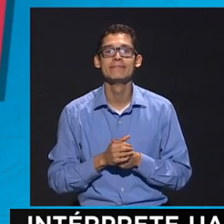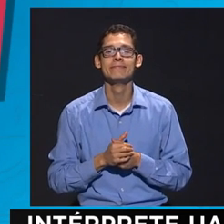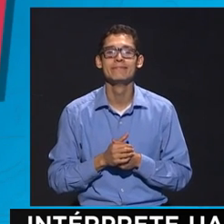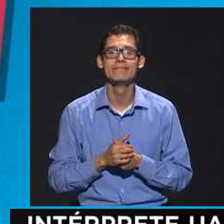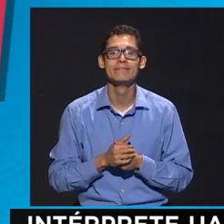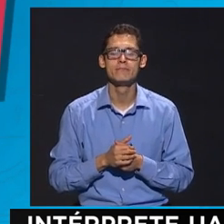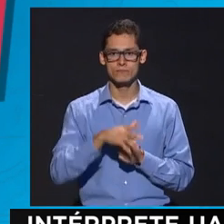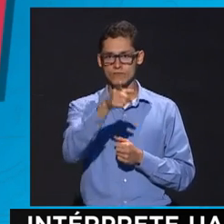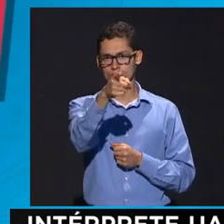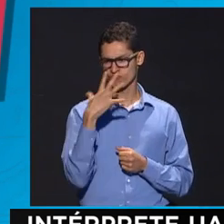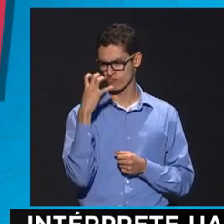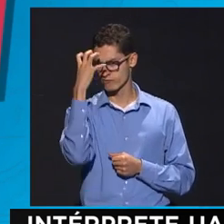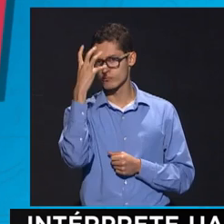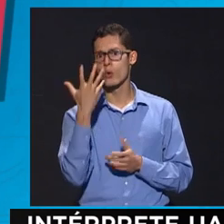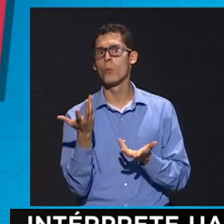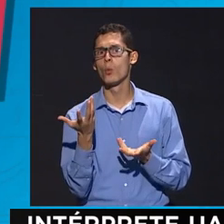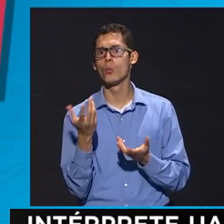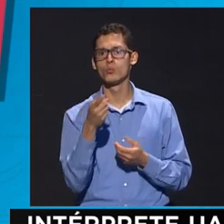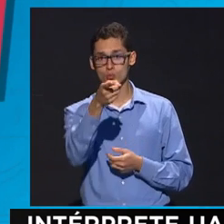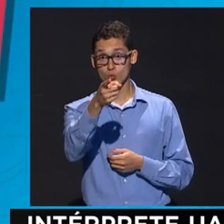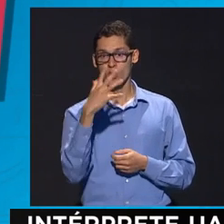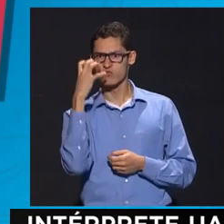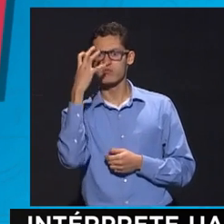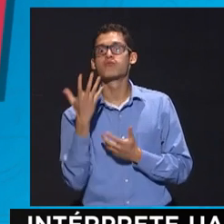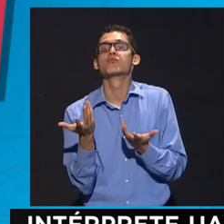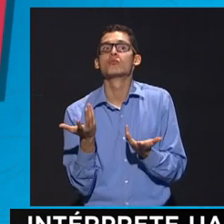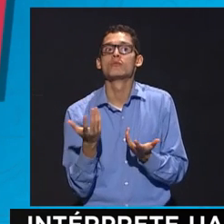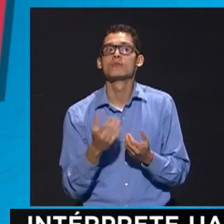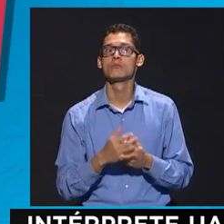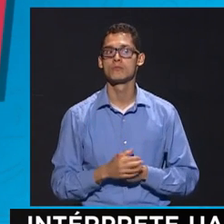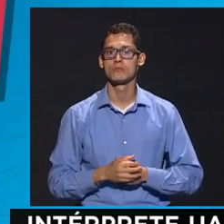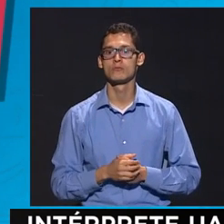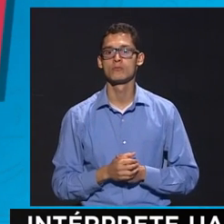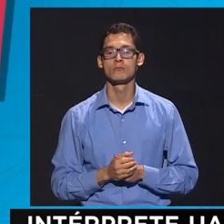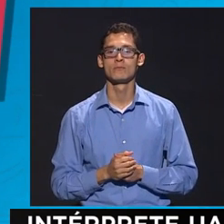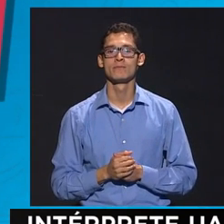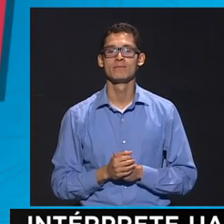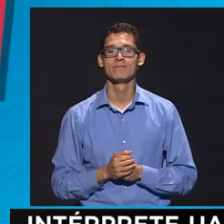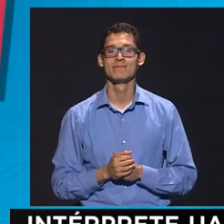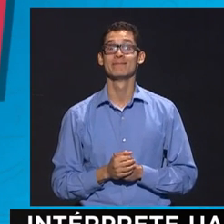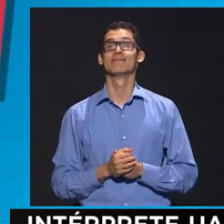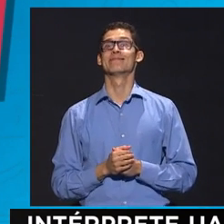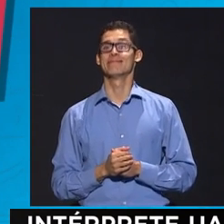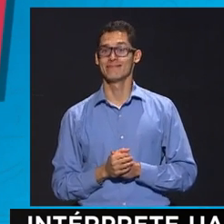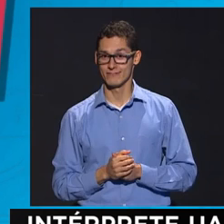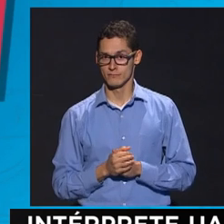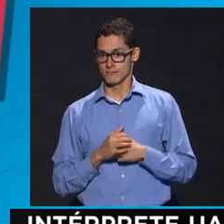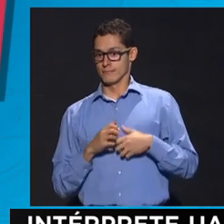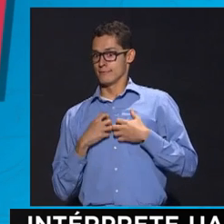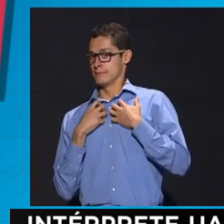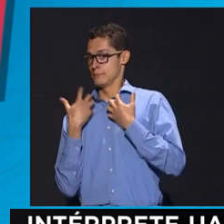cuando no está enojado o cuando tú estás enojado como haces y qué